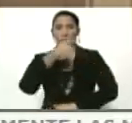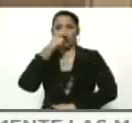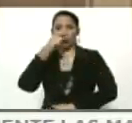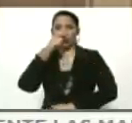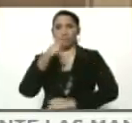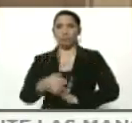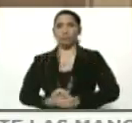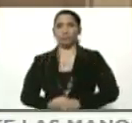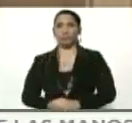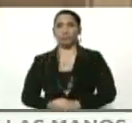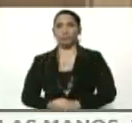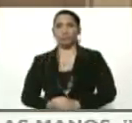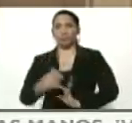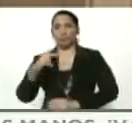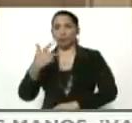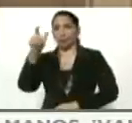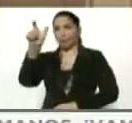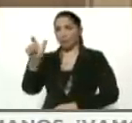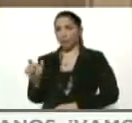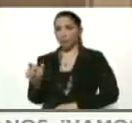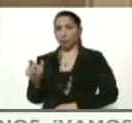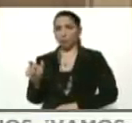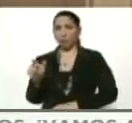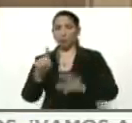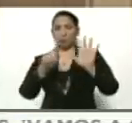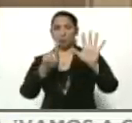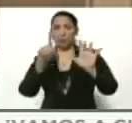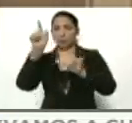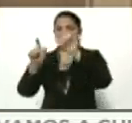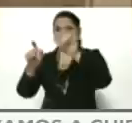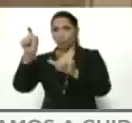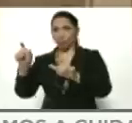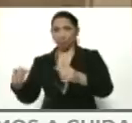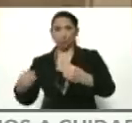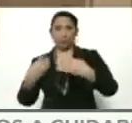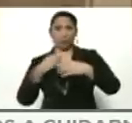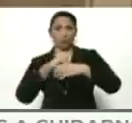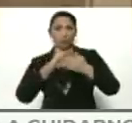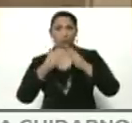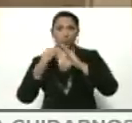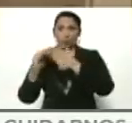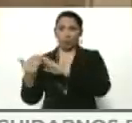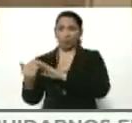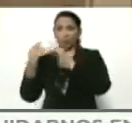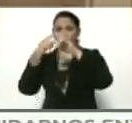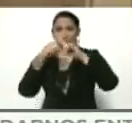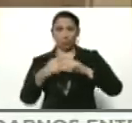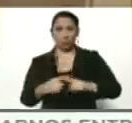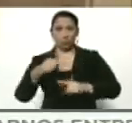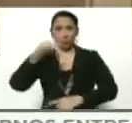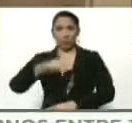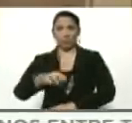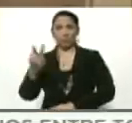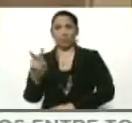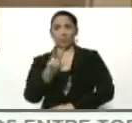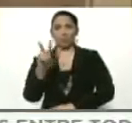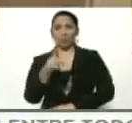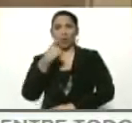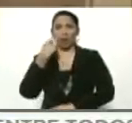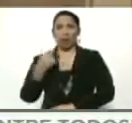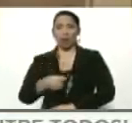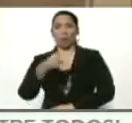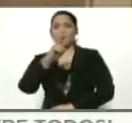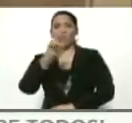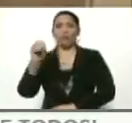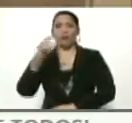Centinela. El tercer caso de los 6 de transmisión comunitaria registrados en Venezuela es un hombre de 20